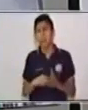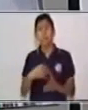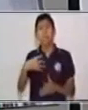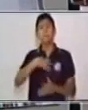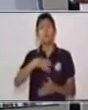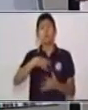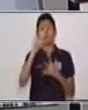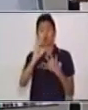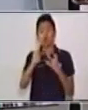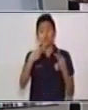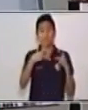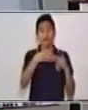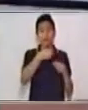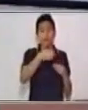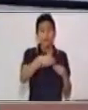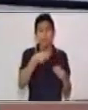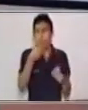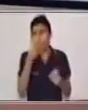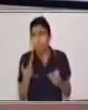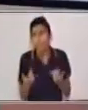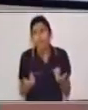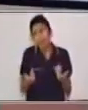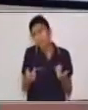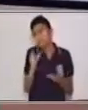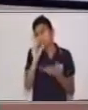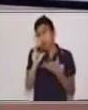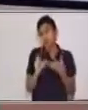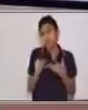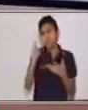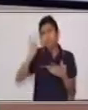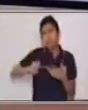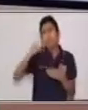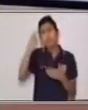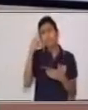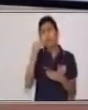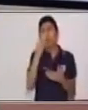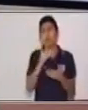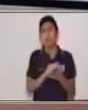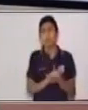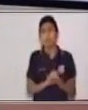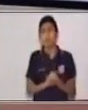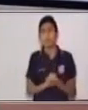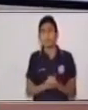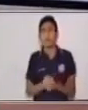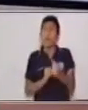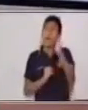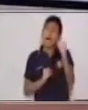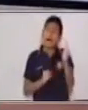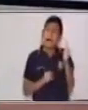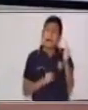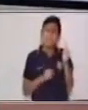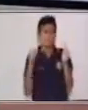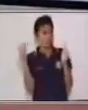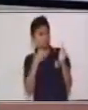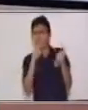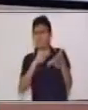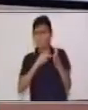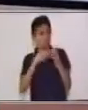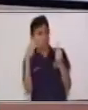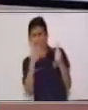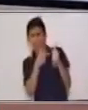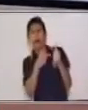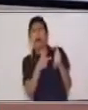ese término. ¿Qué va a ser? ¿Una preposición? A, ante, para, más, desde. Es correcto, es una